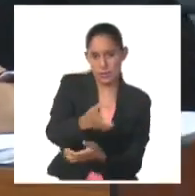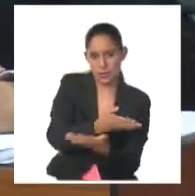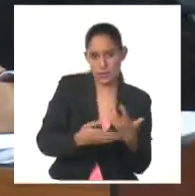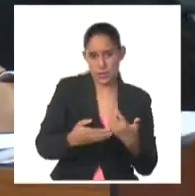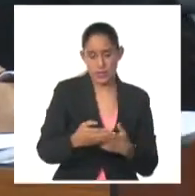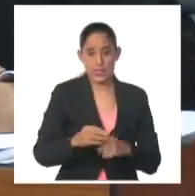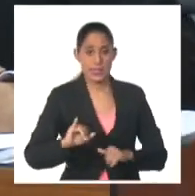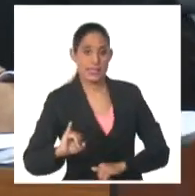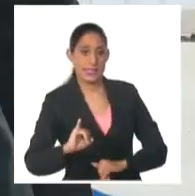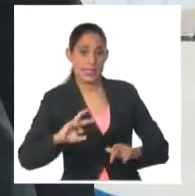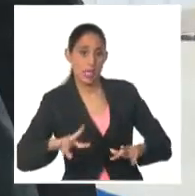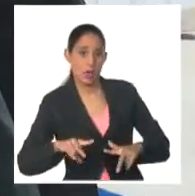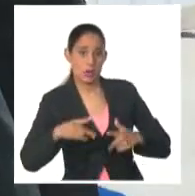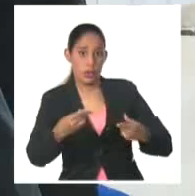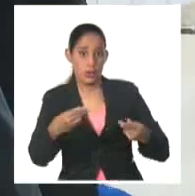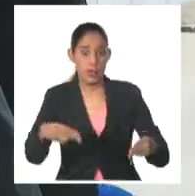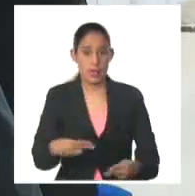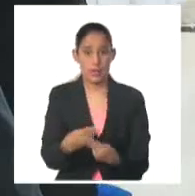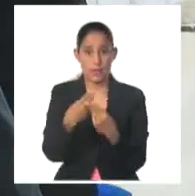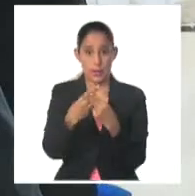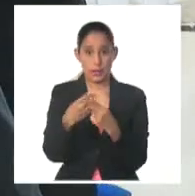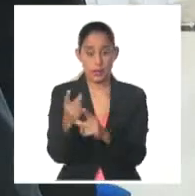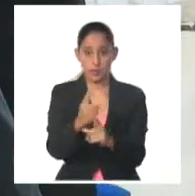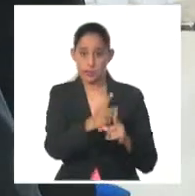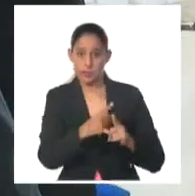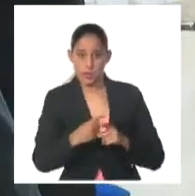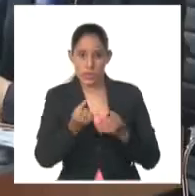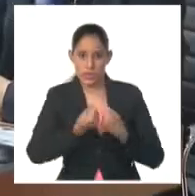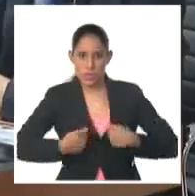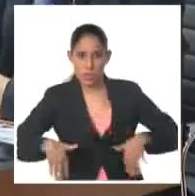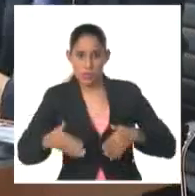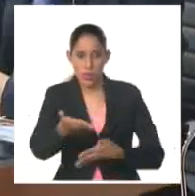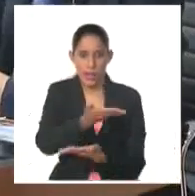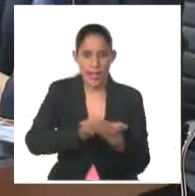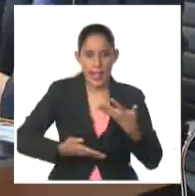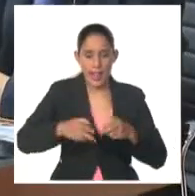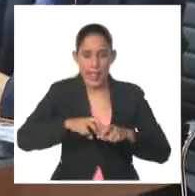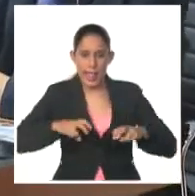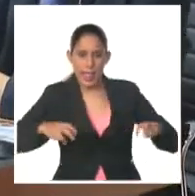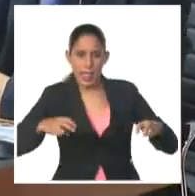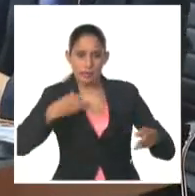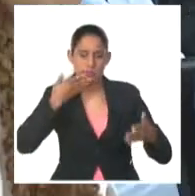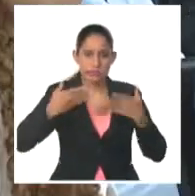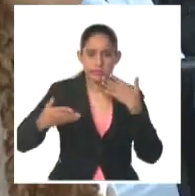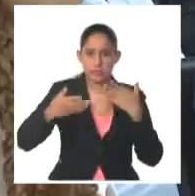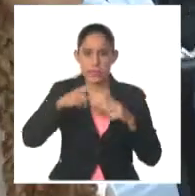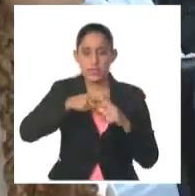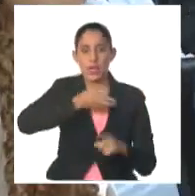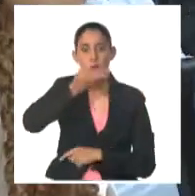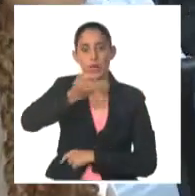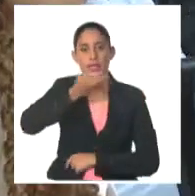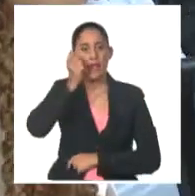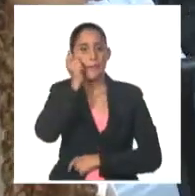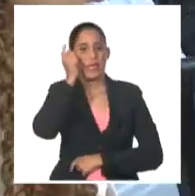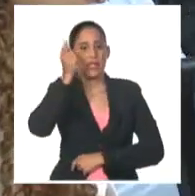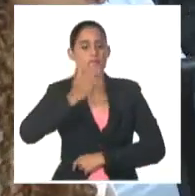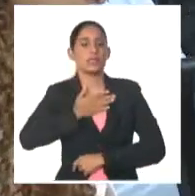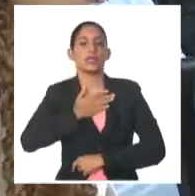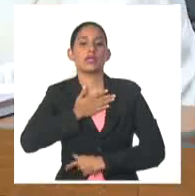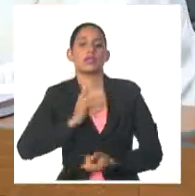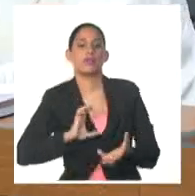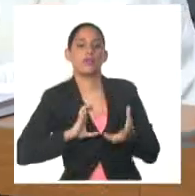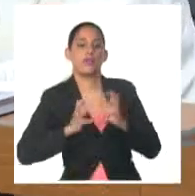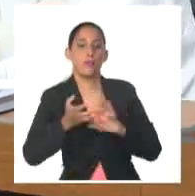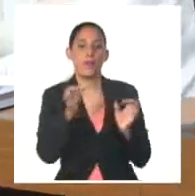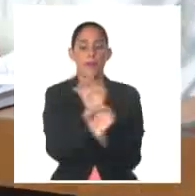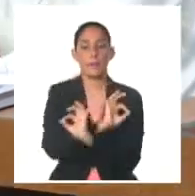ocasión, los partidos comunistas de Cuba y China abrieron un espacio de debate acerca de la teoría y la experiencia de sus respectivos modelos socialistas,